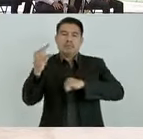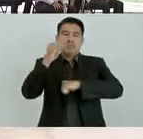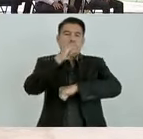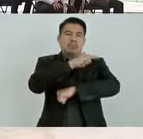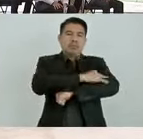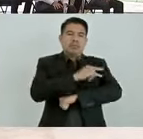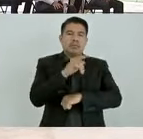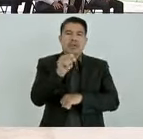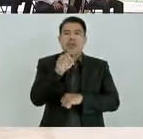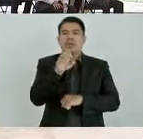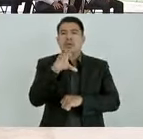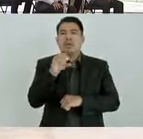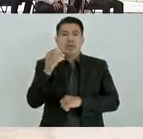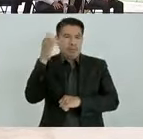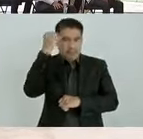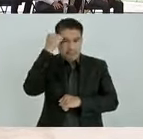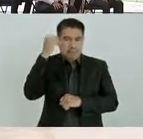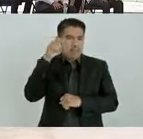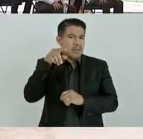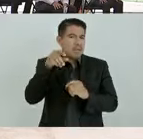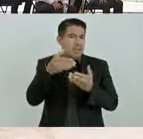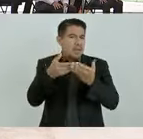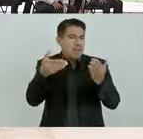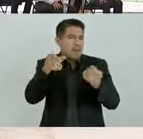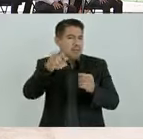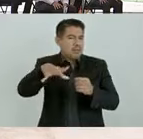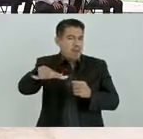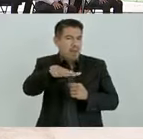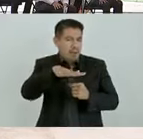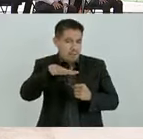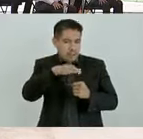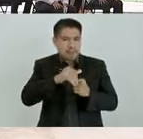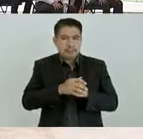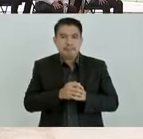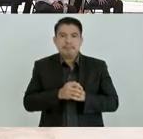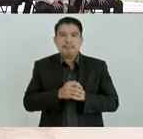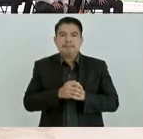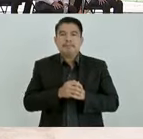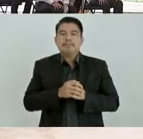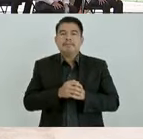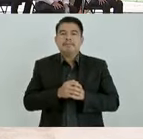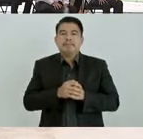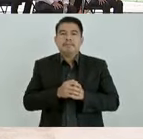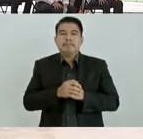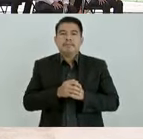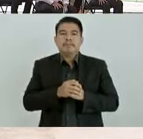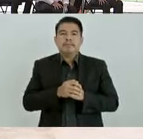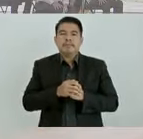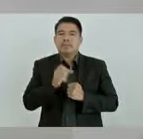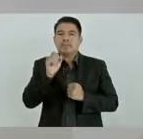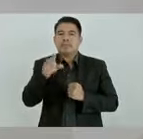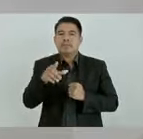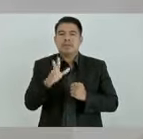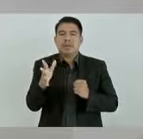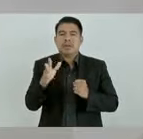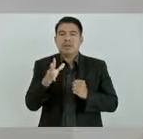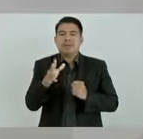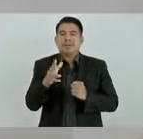Texcoco, que se consideraba